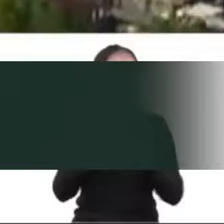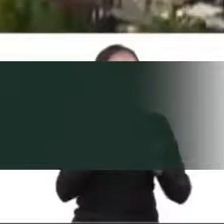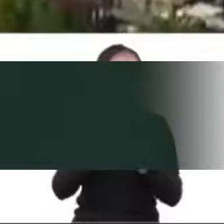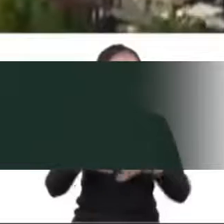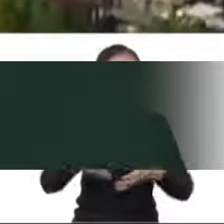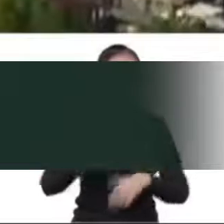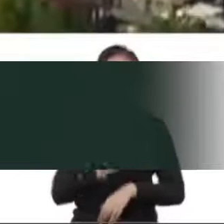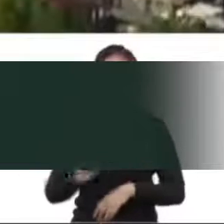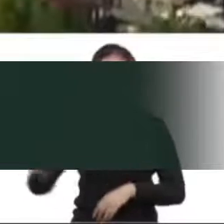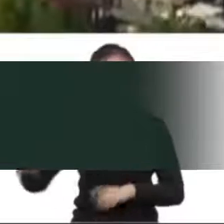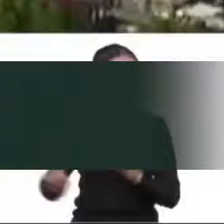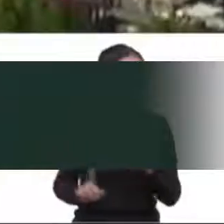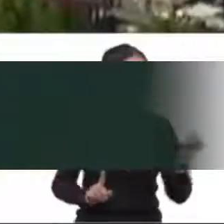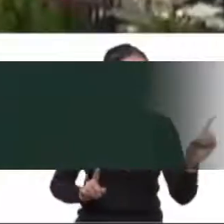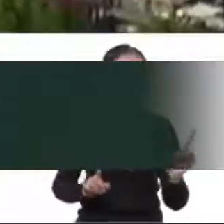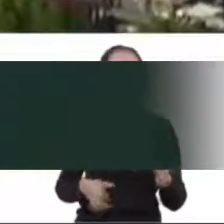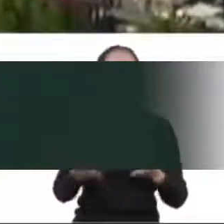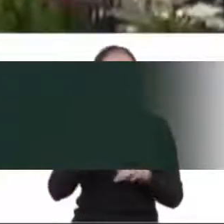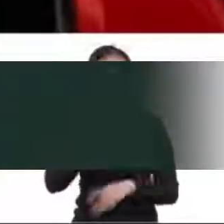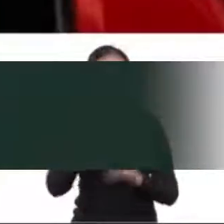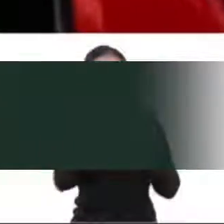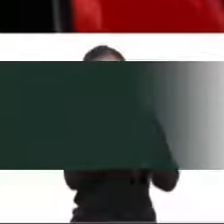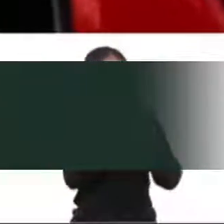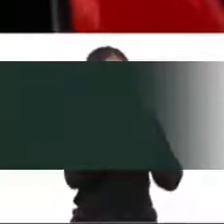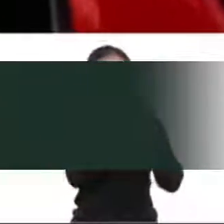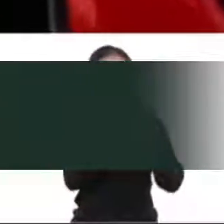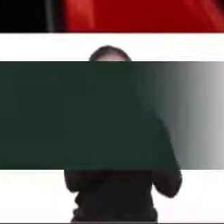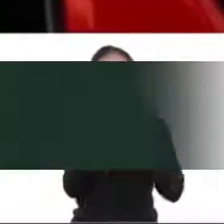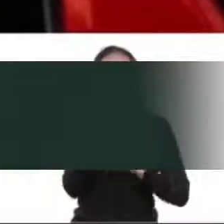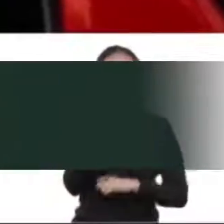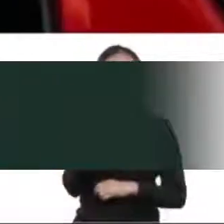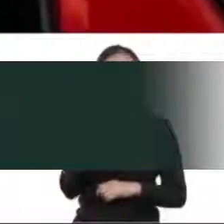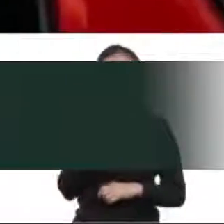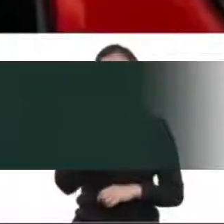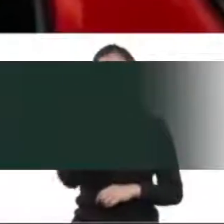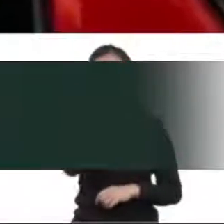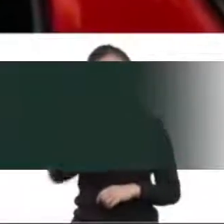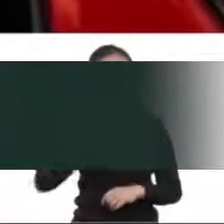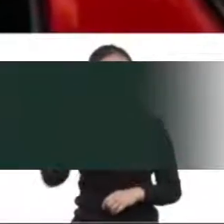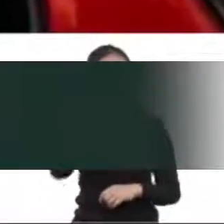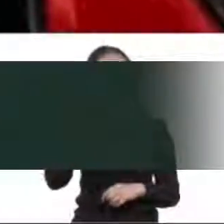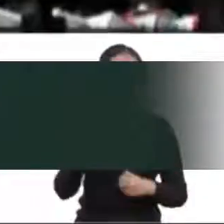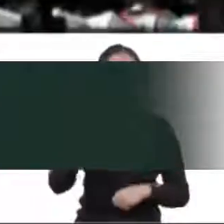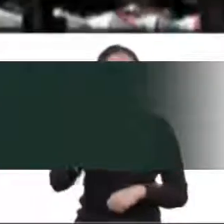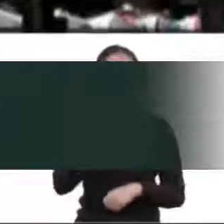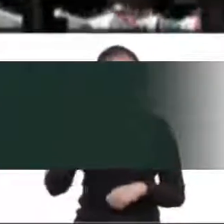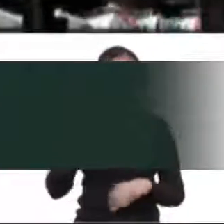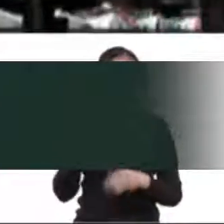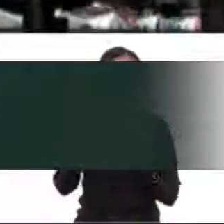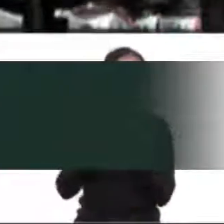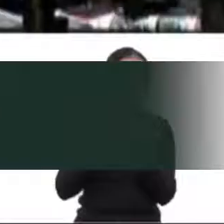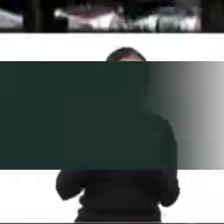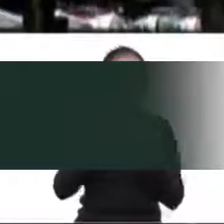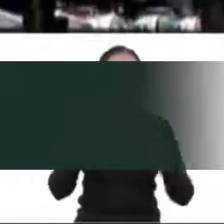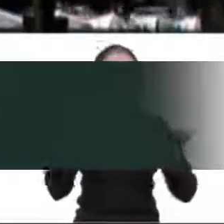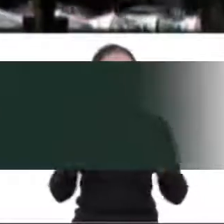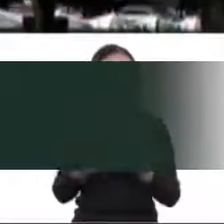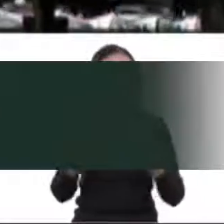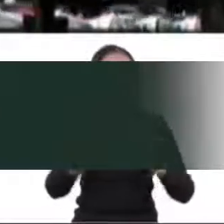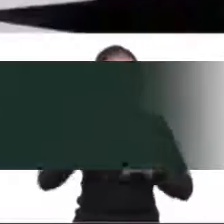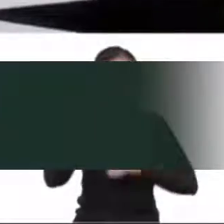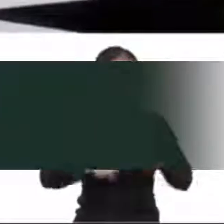público, el segundo más usado por las personas que trabajan en estas empresas, subsidio al uso de ecobici, subsidio a uso de